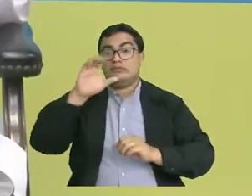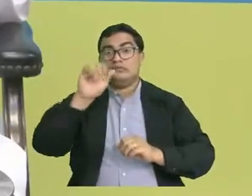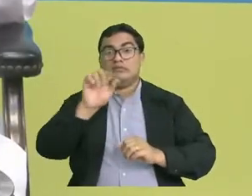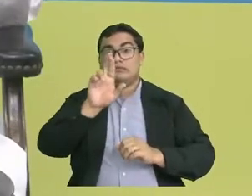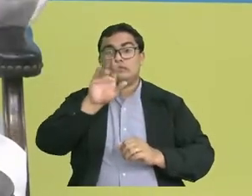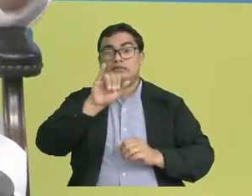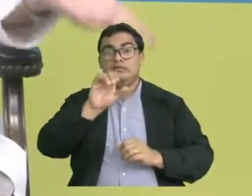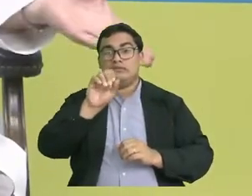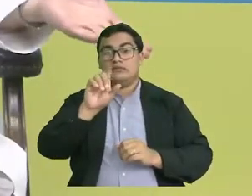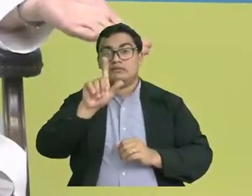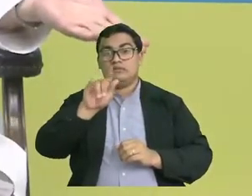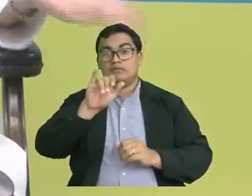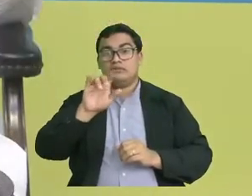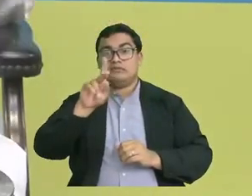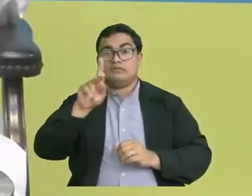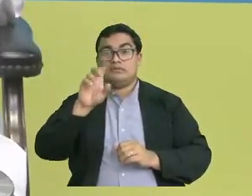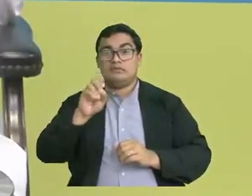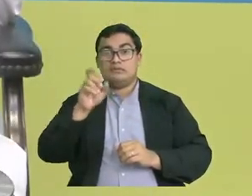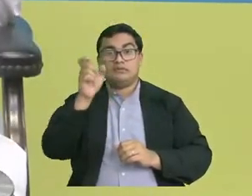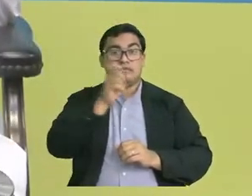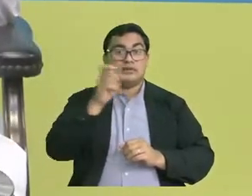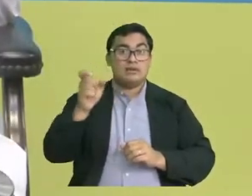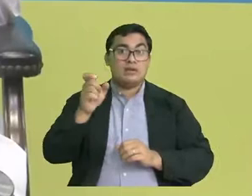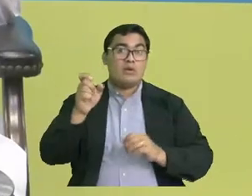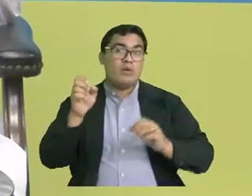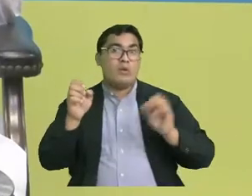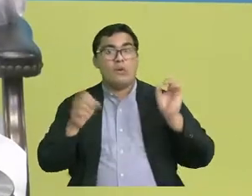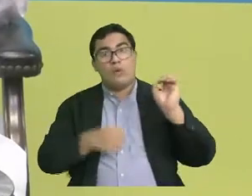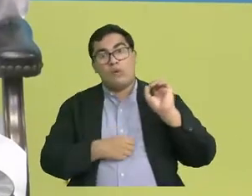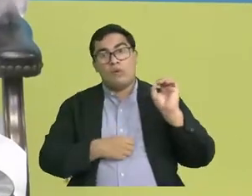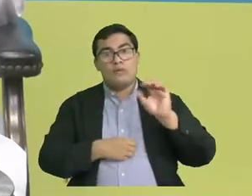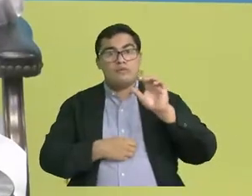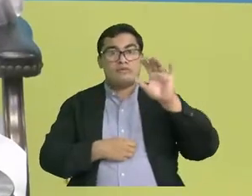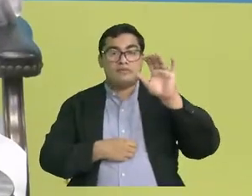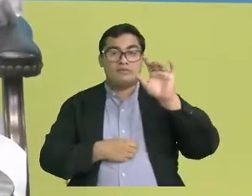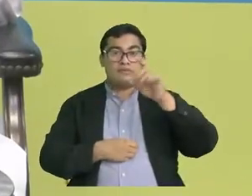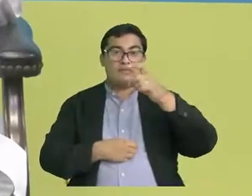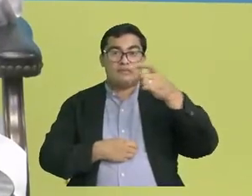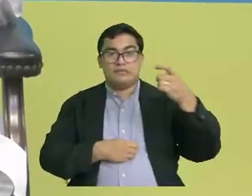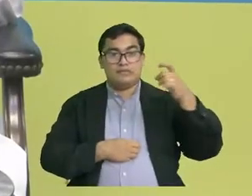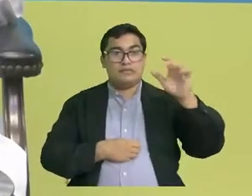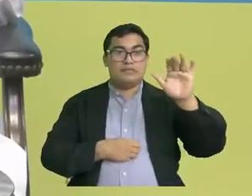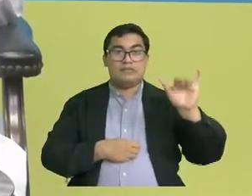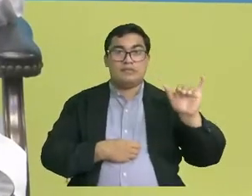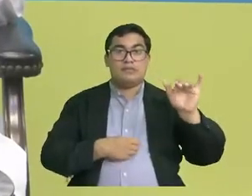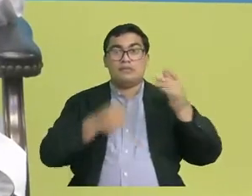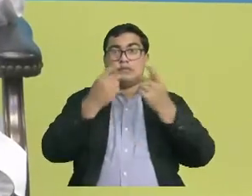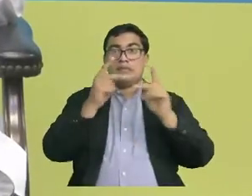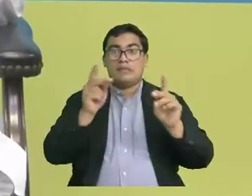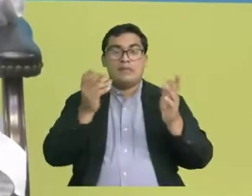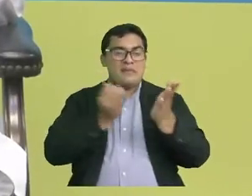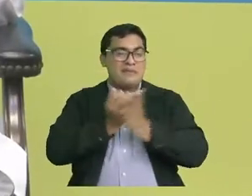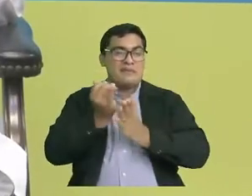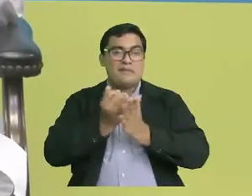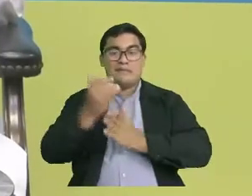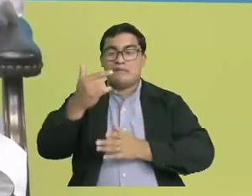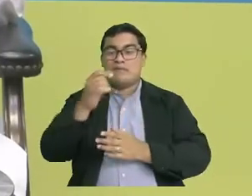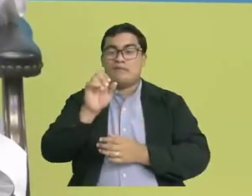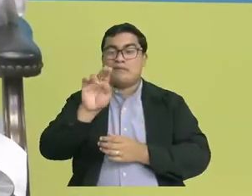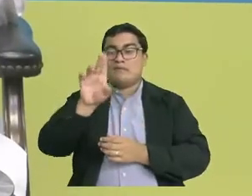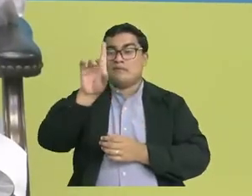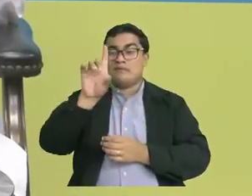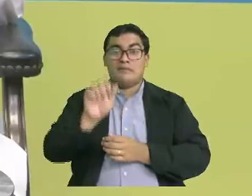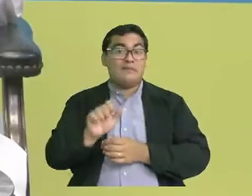va a salir que era XX o que era XY. Pero con la gónada, con el estudio de la gónada, no podemos